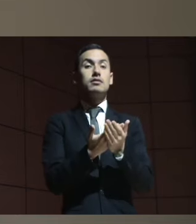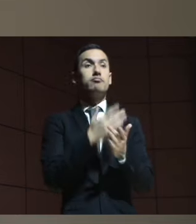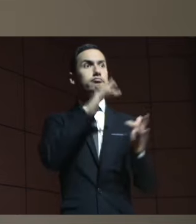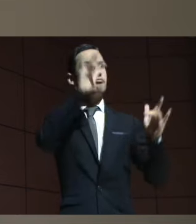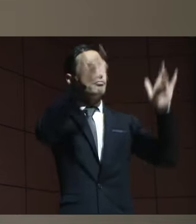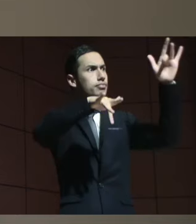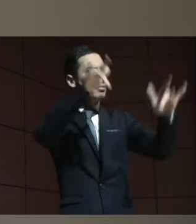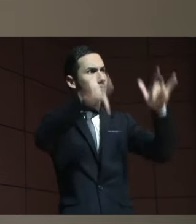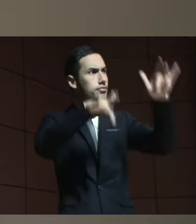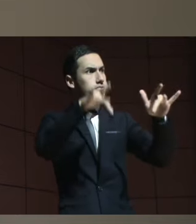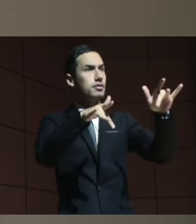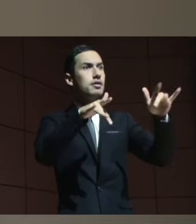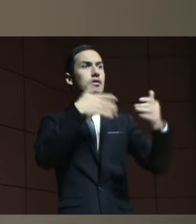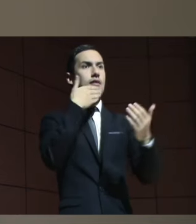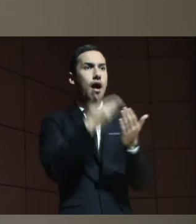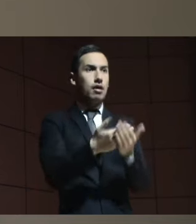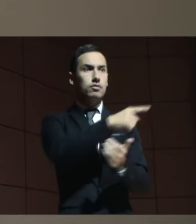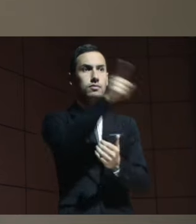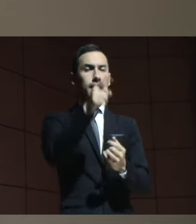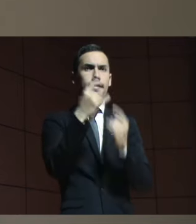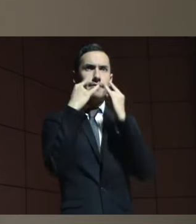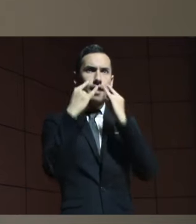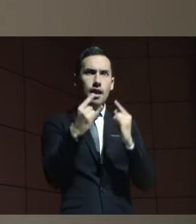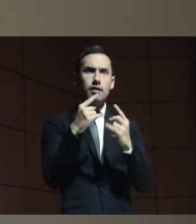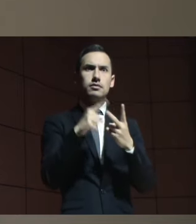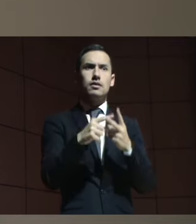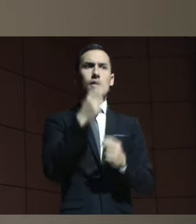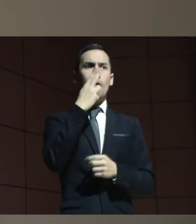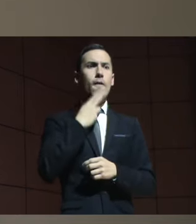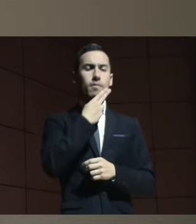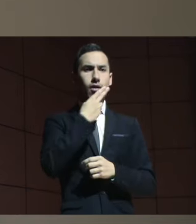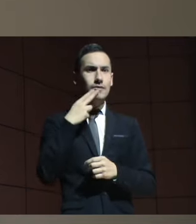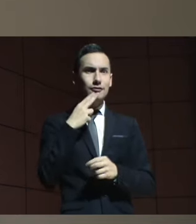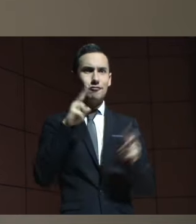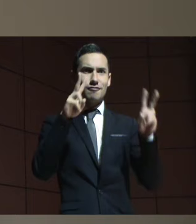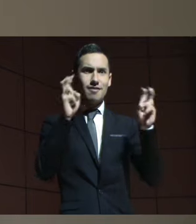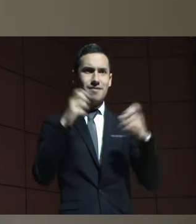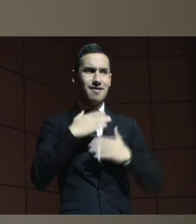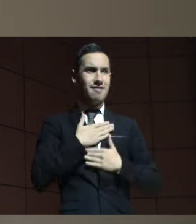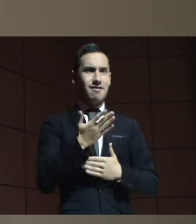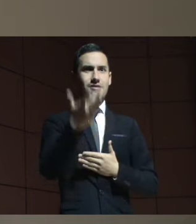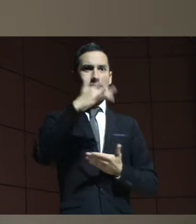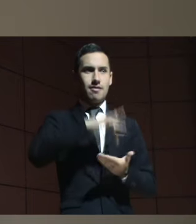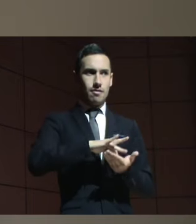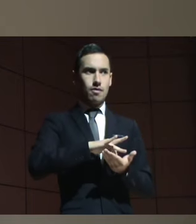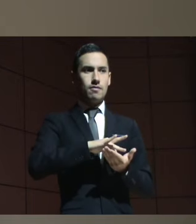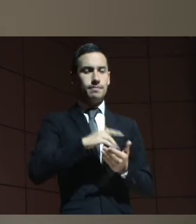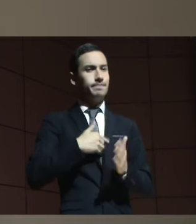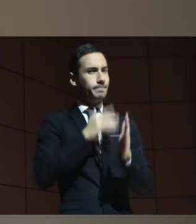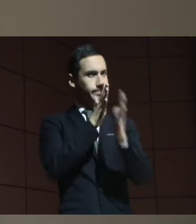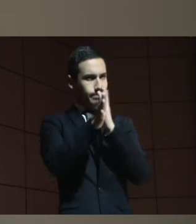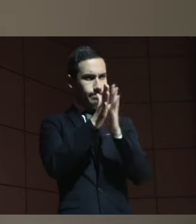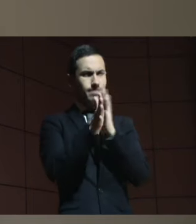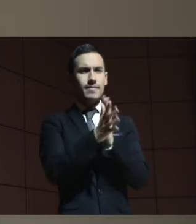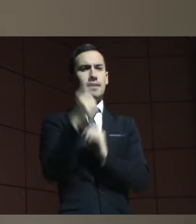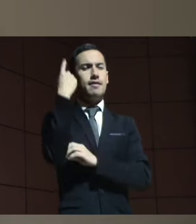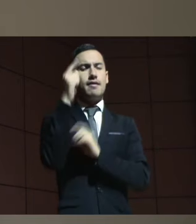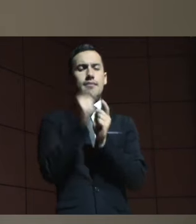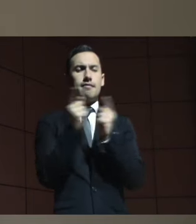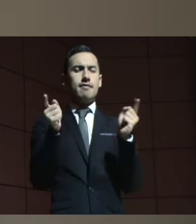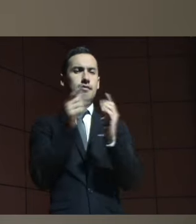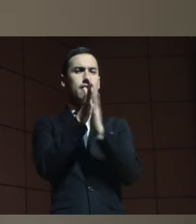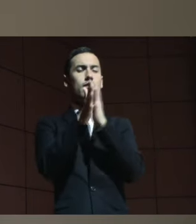dar las gracias por estar acá, por mostrar interés, compromiso frente al tema y